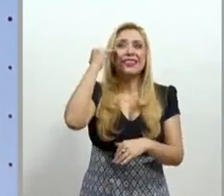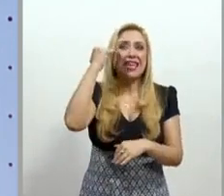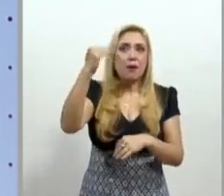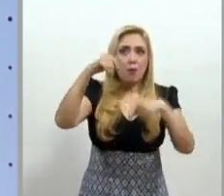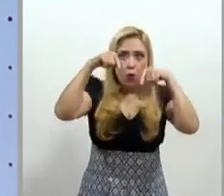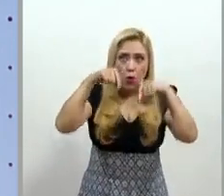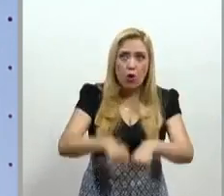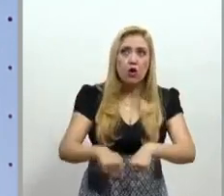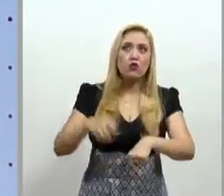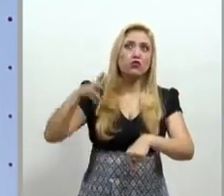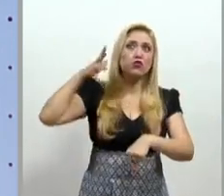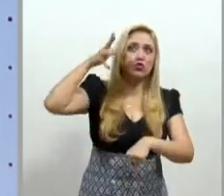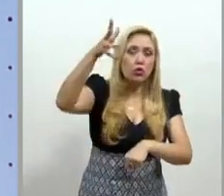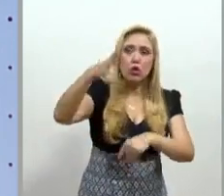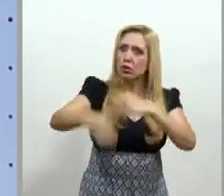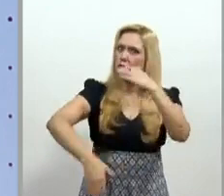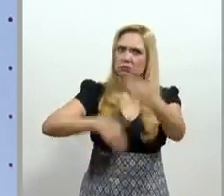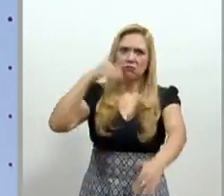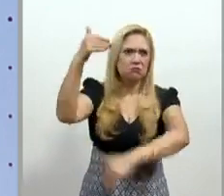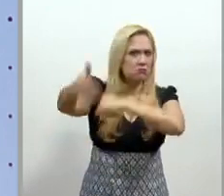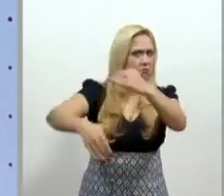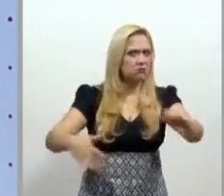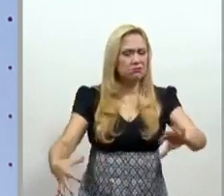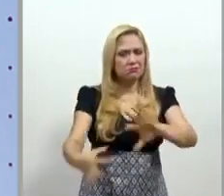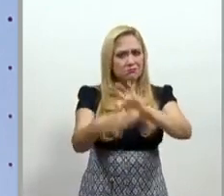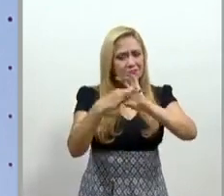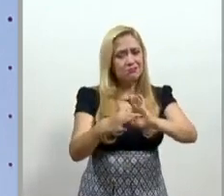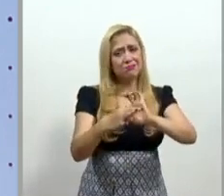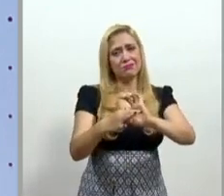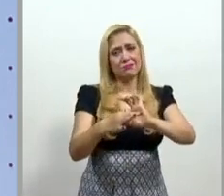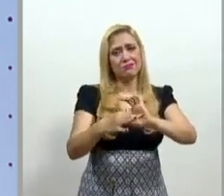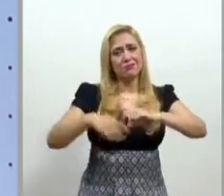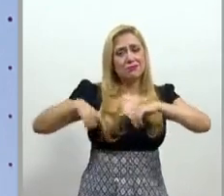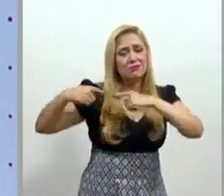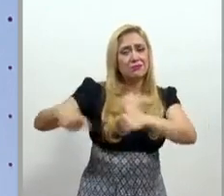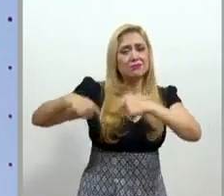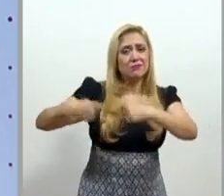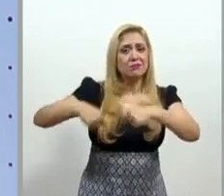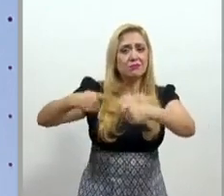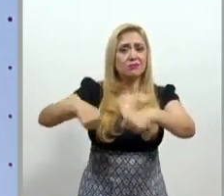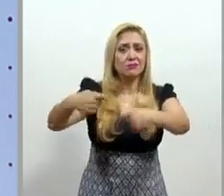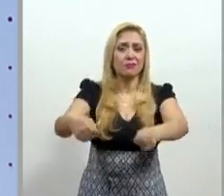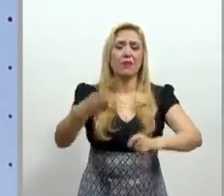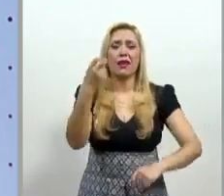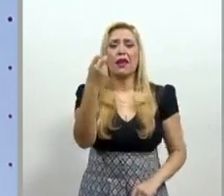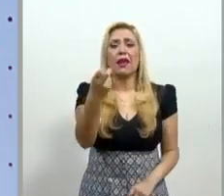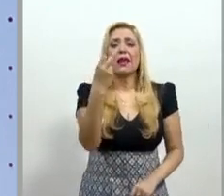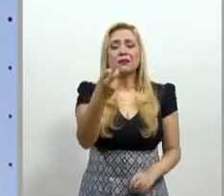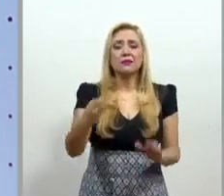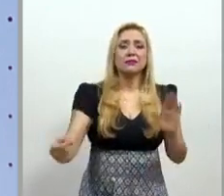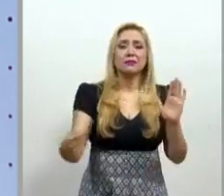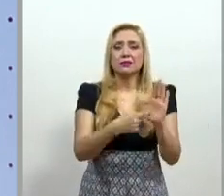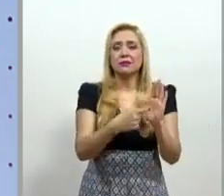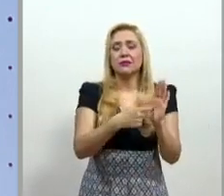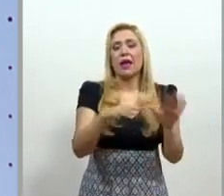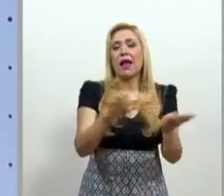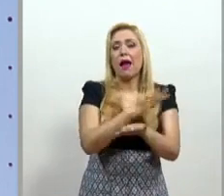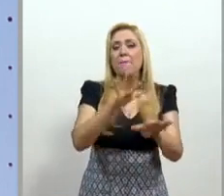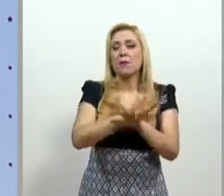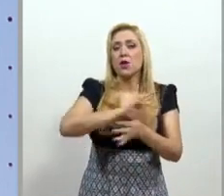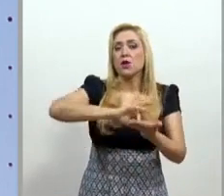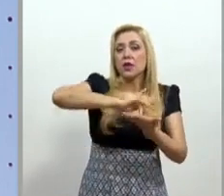realizan las constituciones. Entonces, esta idea de solidaridad intergeneracional creo que simplemente es es el resultado de estos